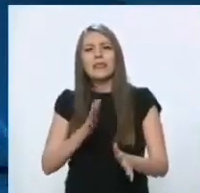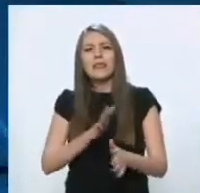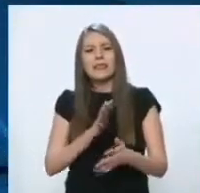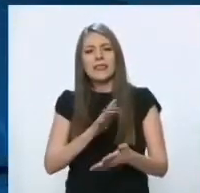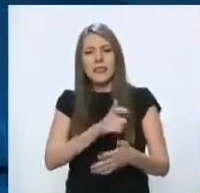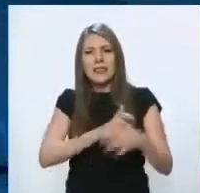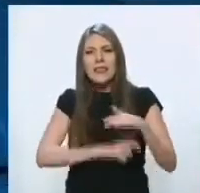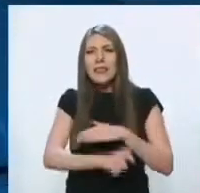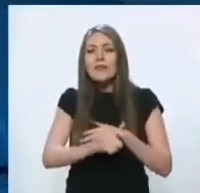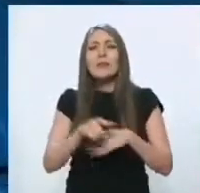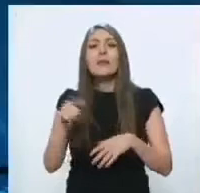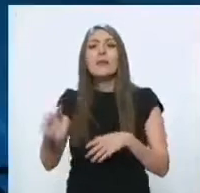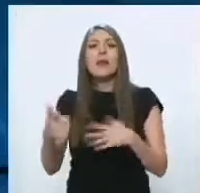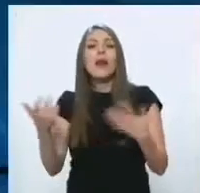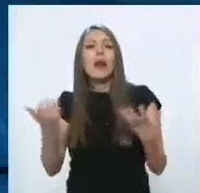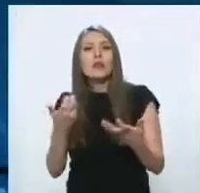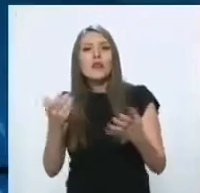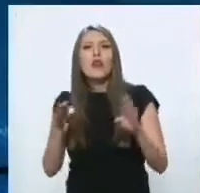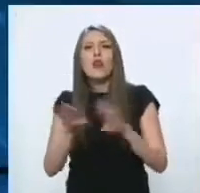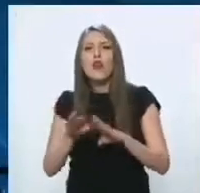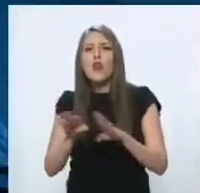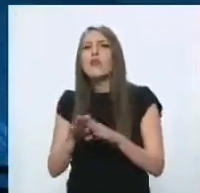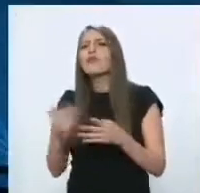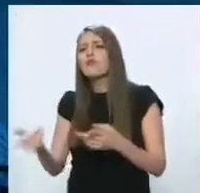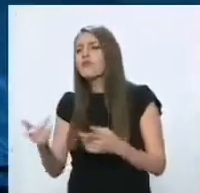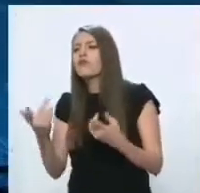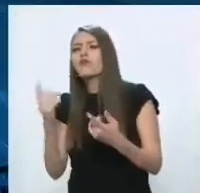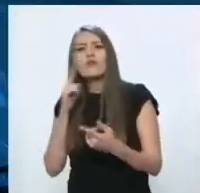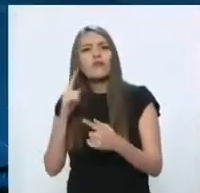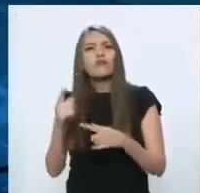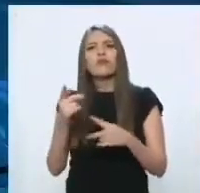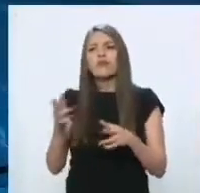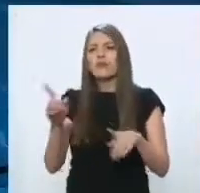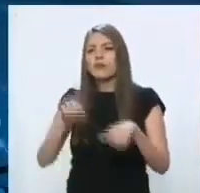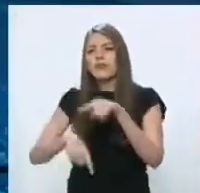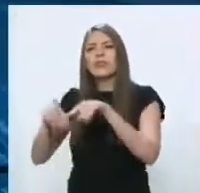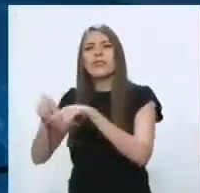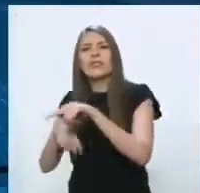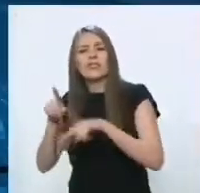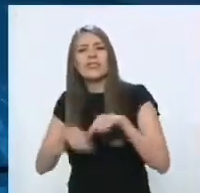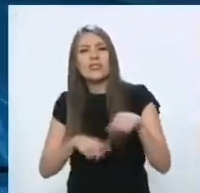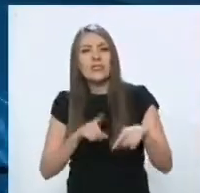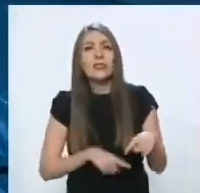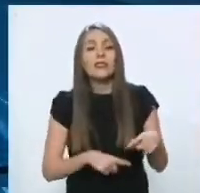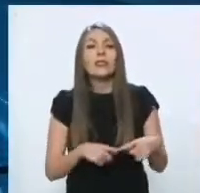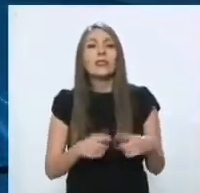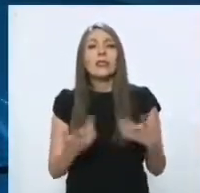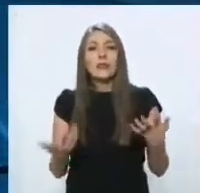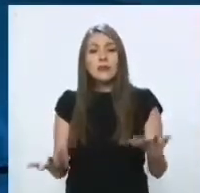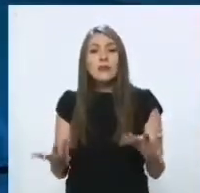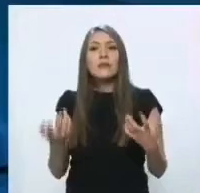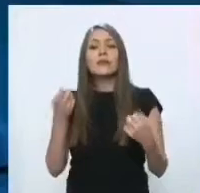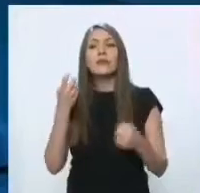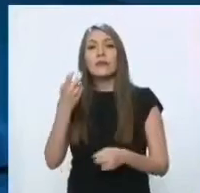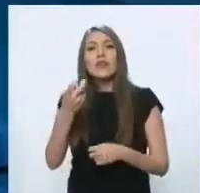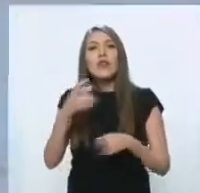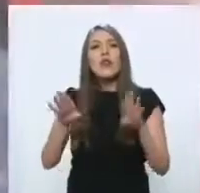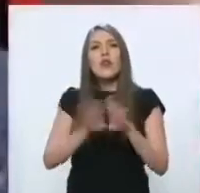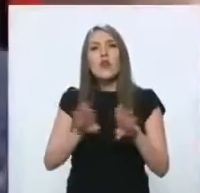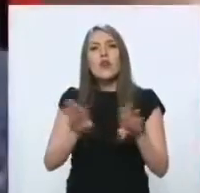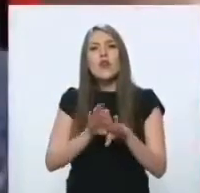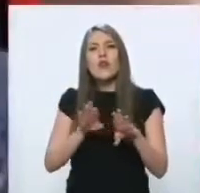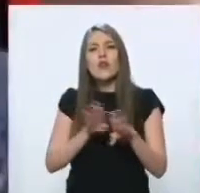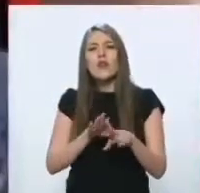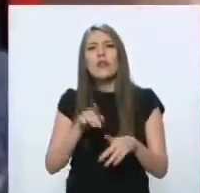Víctor. Por otro lado, también, digamos, combatir esta idea de